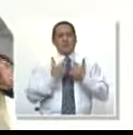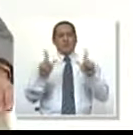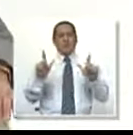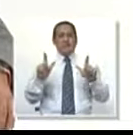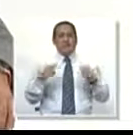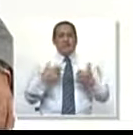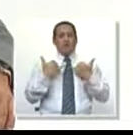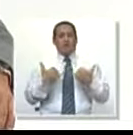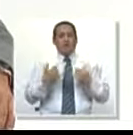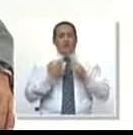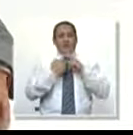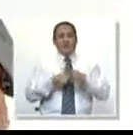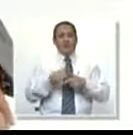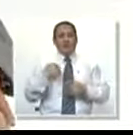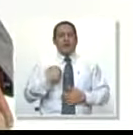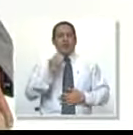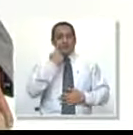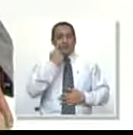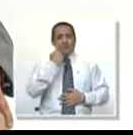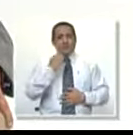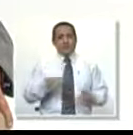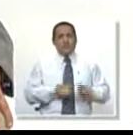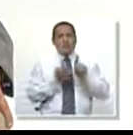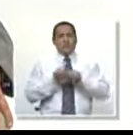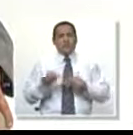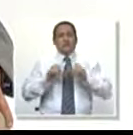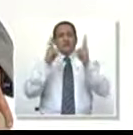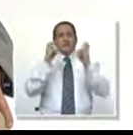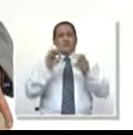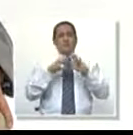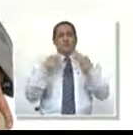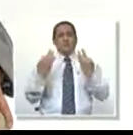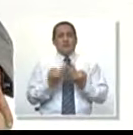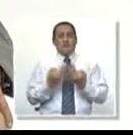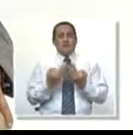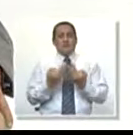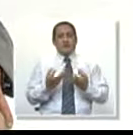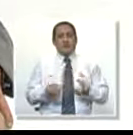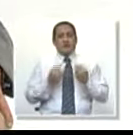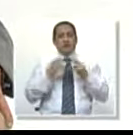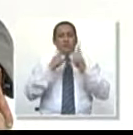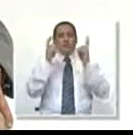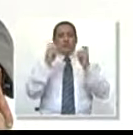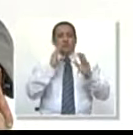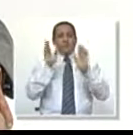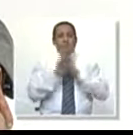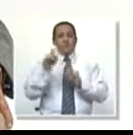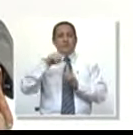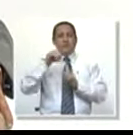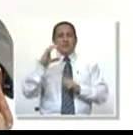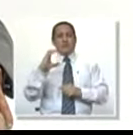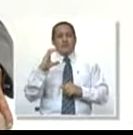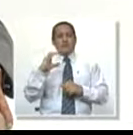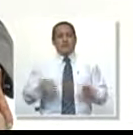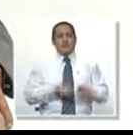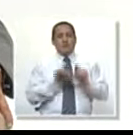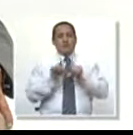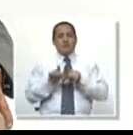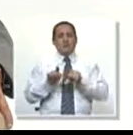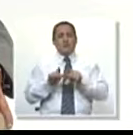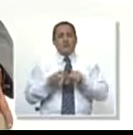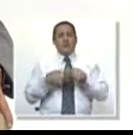libertad hoy comienza a conocer de temas de de familia como es el tema del tribunal constitucional